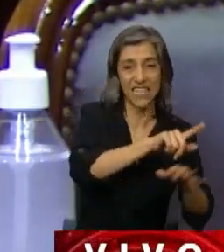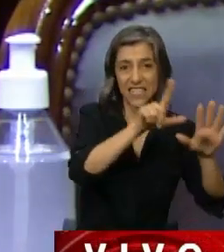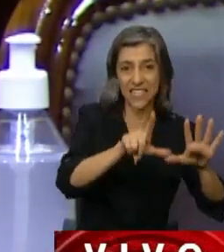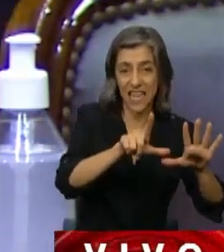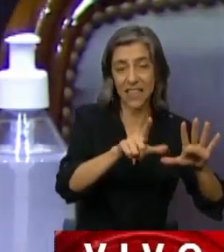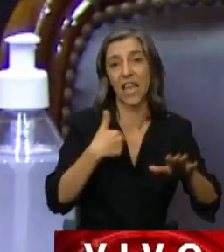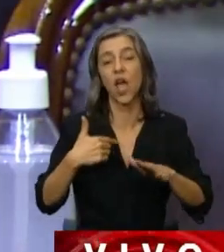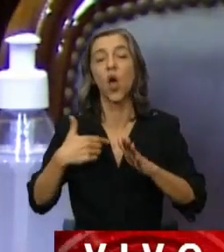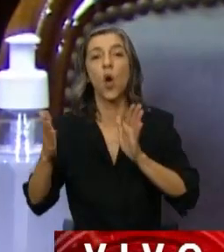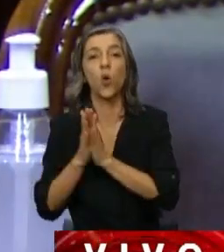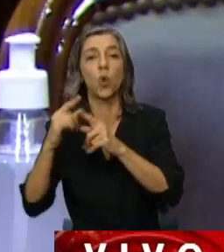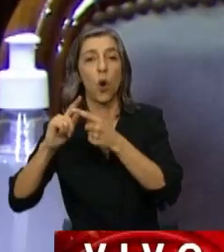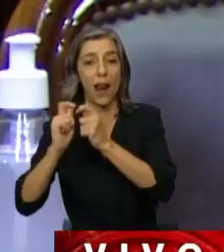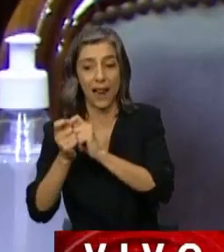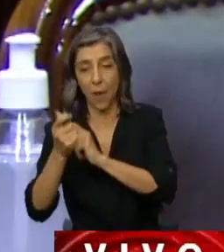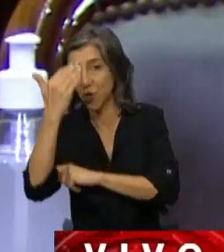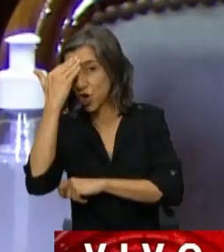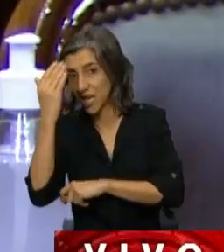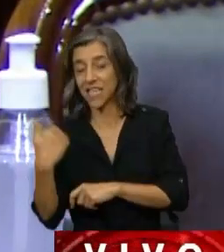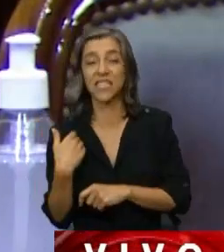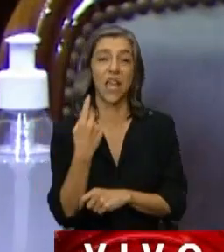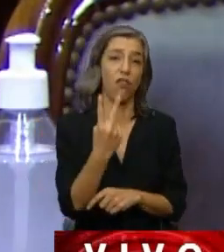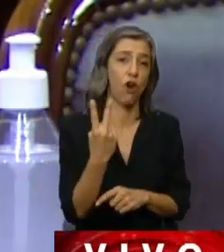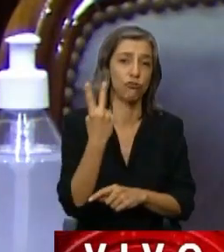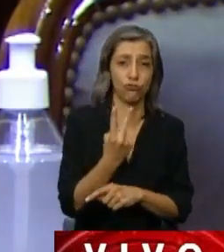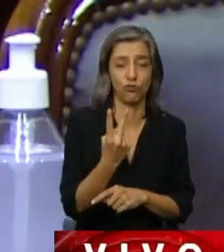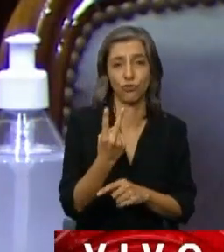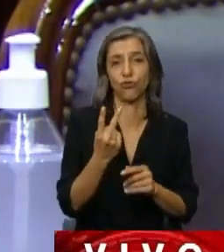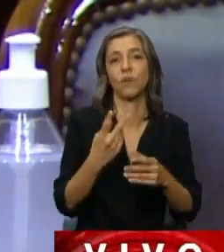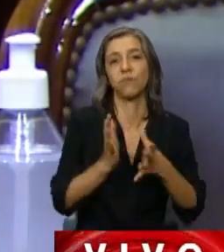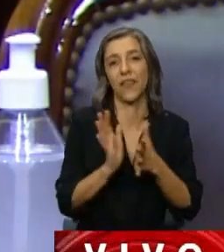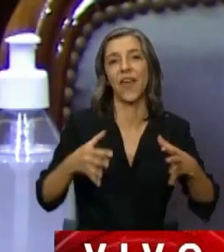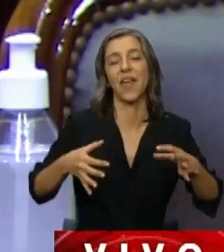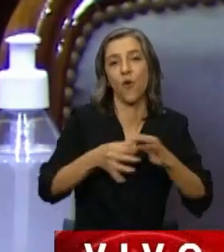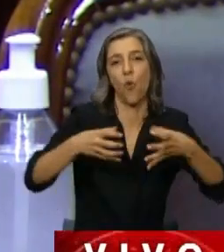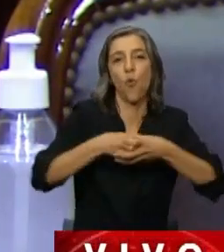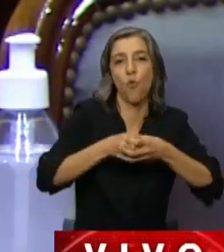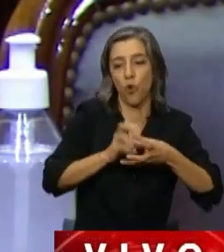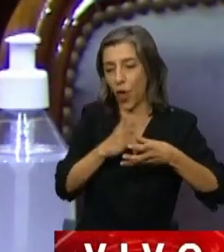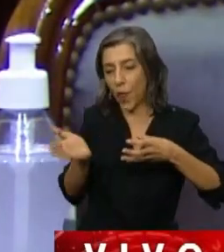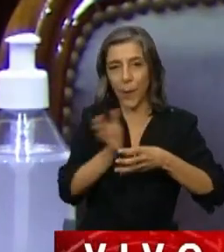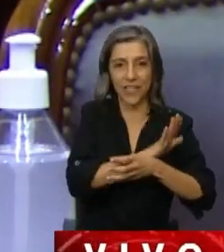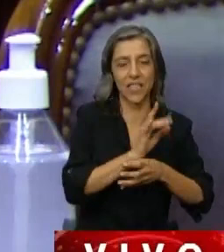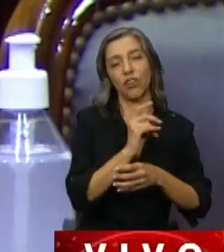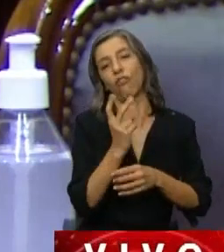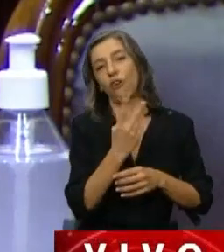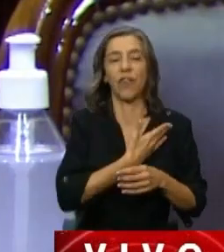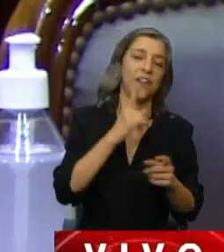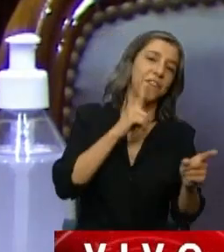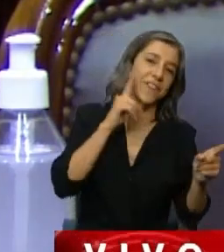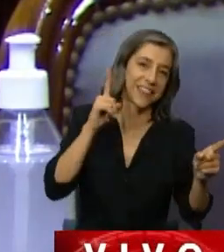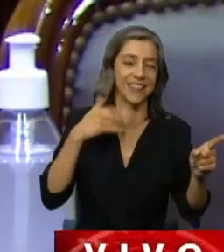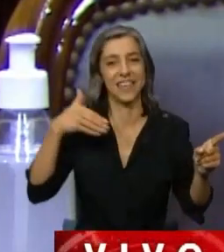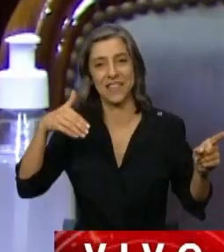cambio 15 legisladores 2 la unión vecinal y 2 la fuerza del phit y el mst